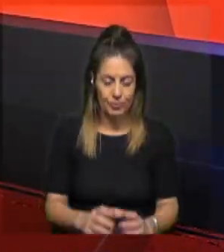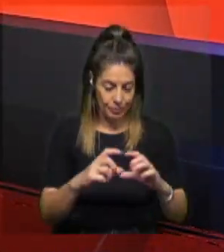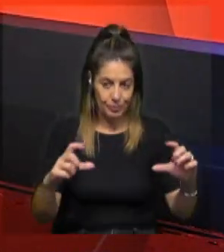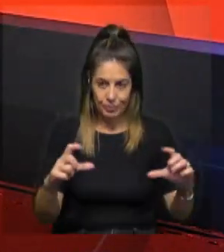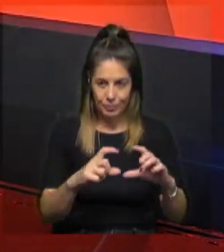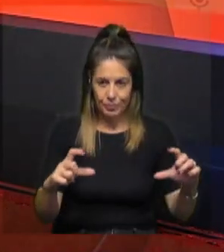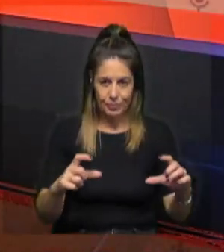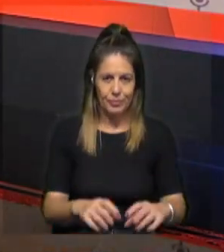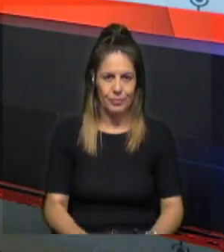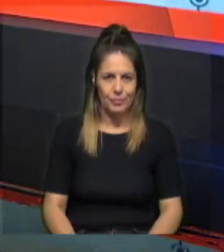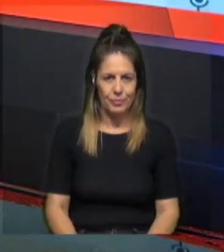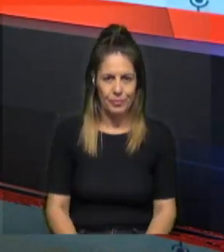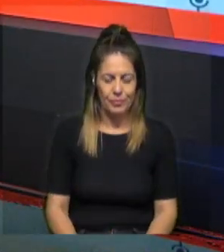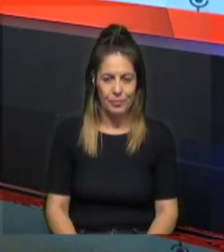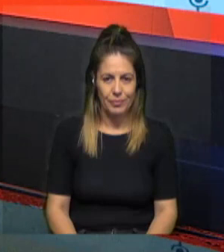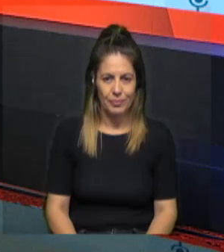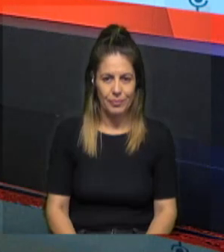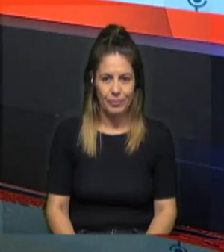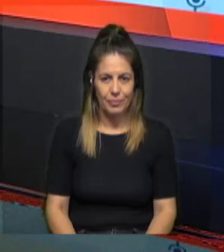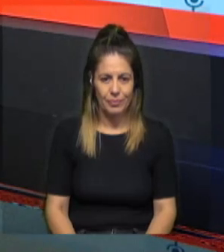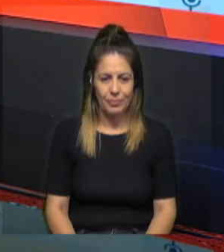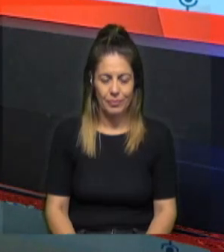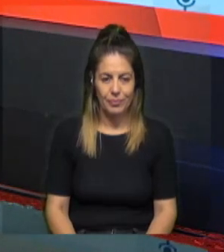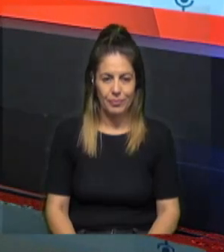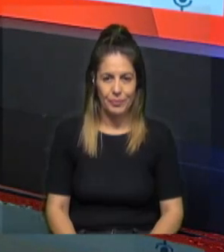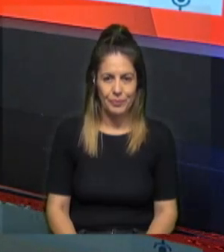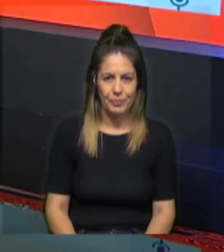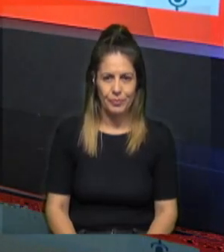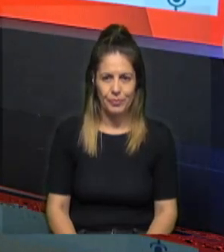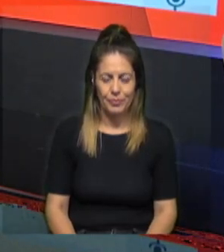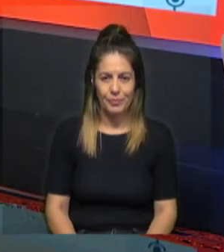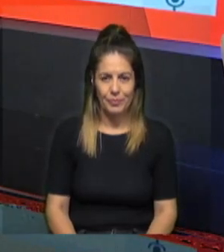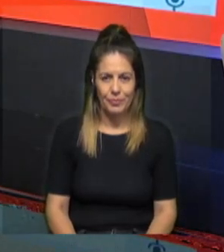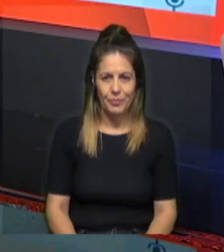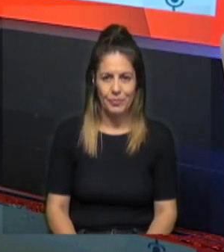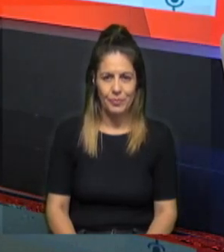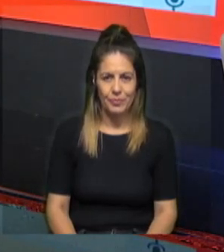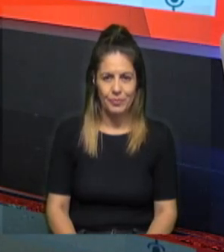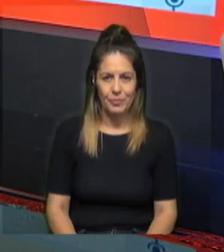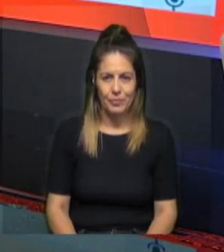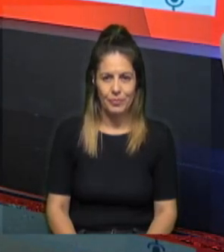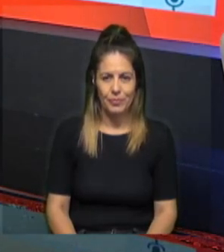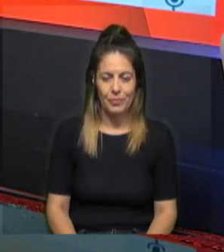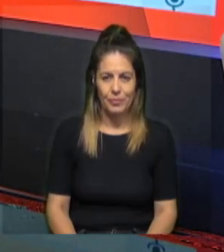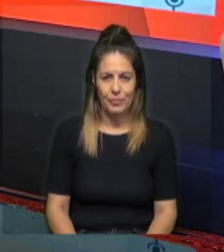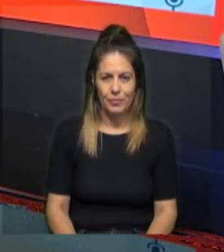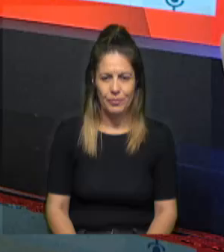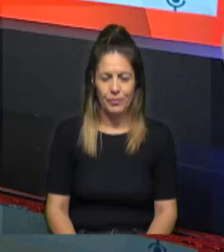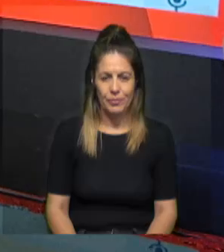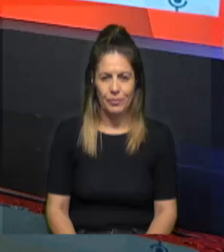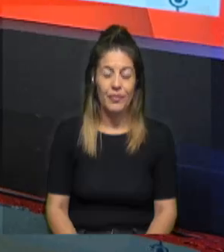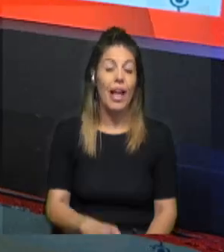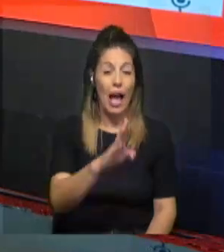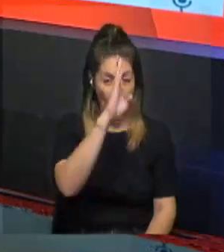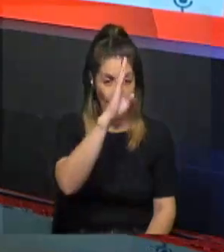Estoy con los WhatsApp, no puedo ahora, Fito. Ah, está, no perdón, puedo. Perdón. Soy hombre paciente, pero tampoco para tanto. Hola, Fito, te banco, no se hundió. Aprendí a